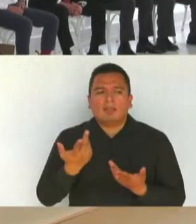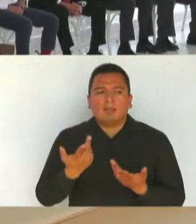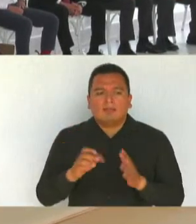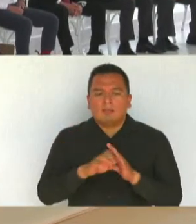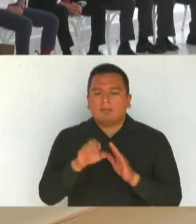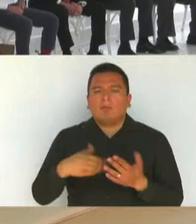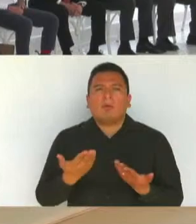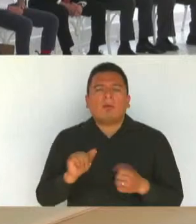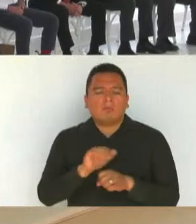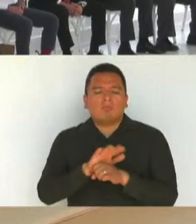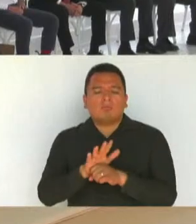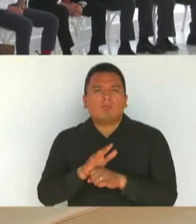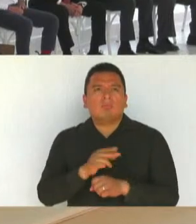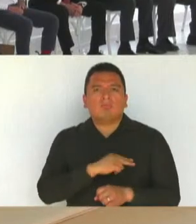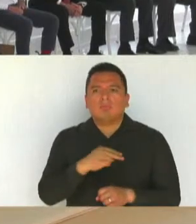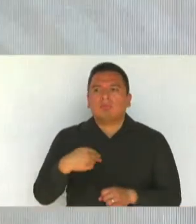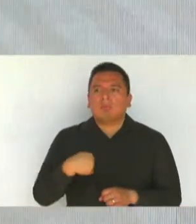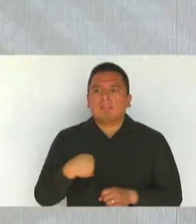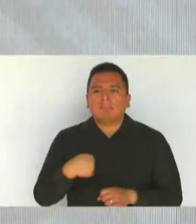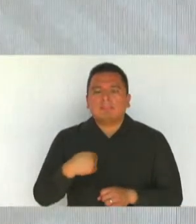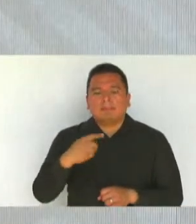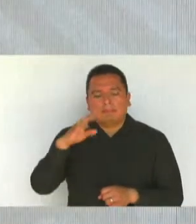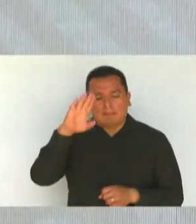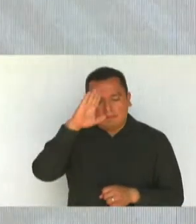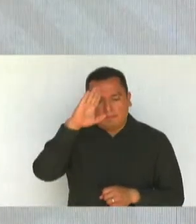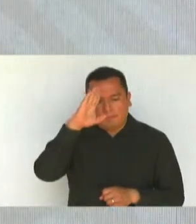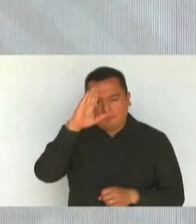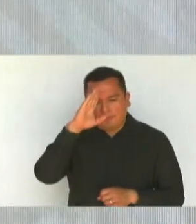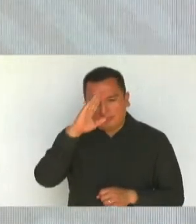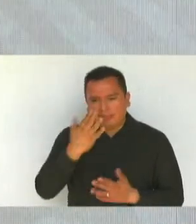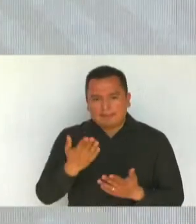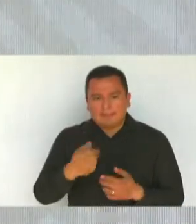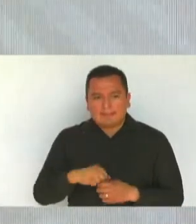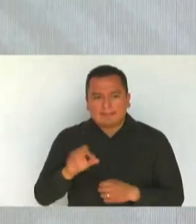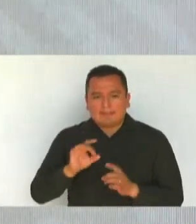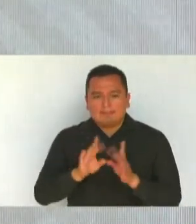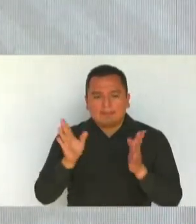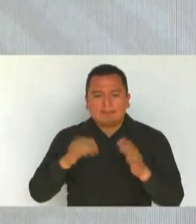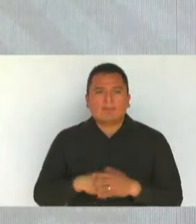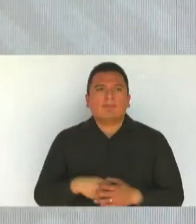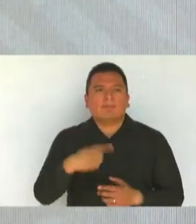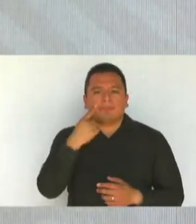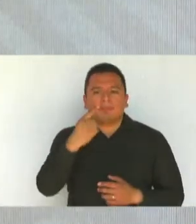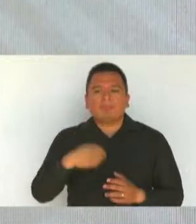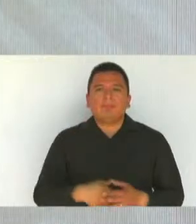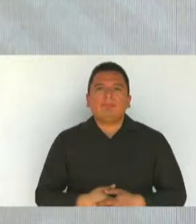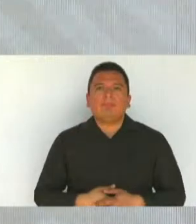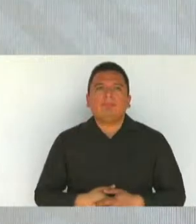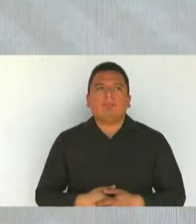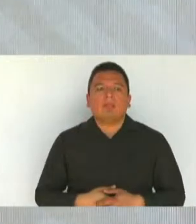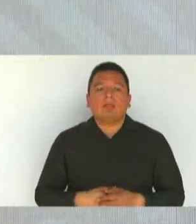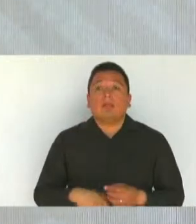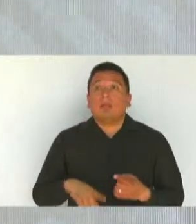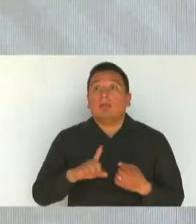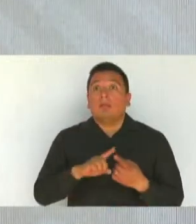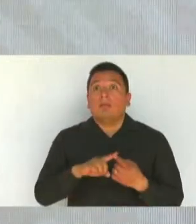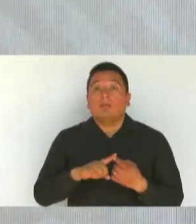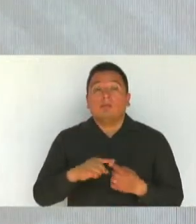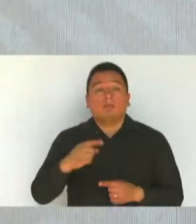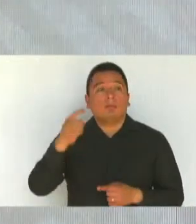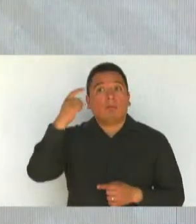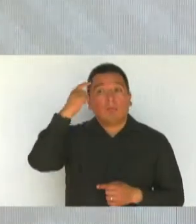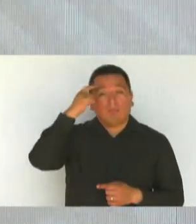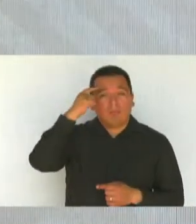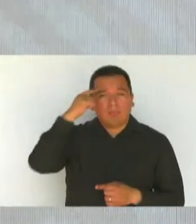COVID nos hizo pensar en las consecuencias que esto ha traído. La parte psicoemocional o